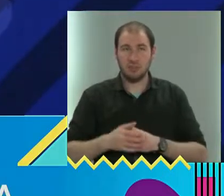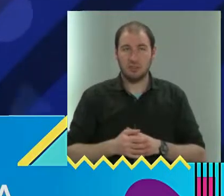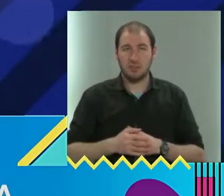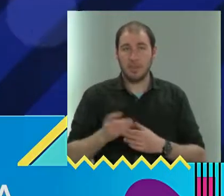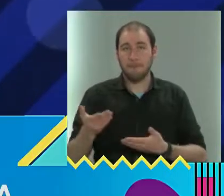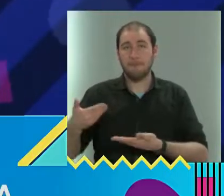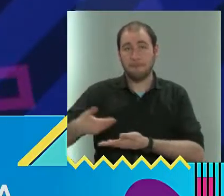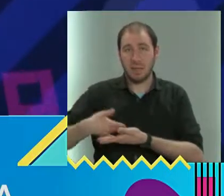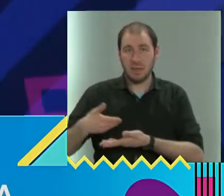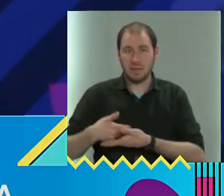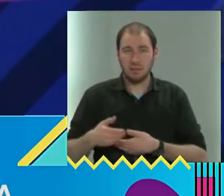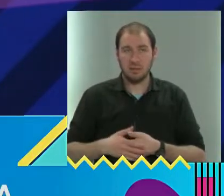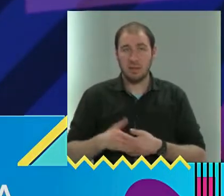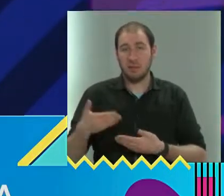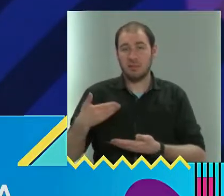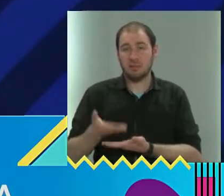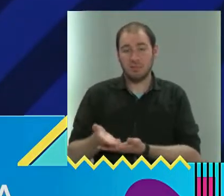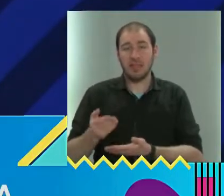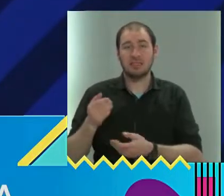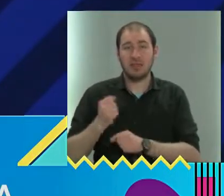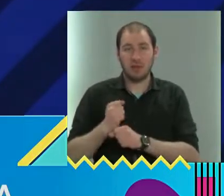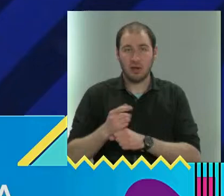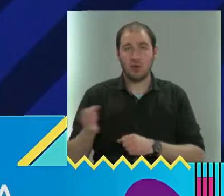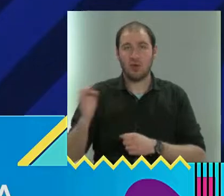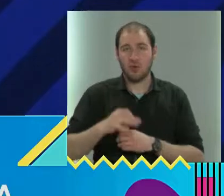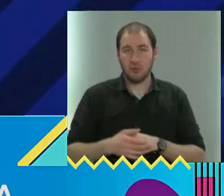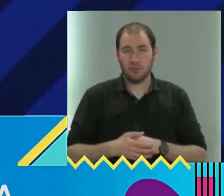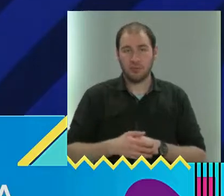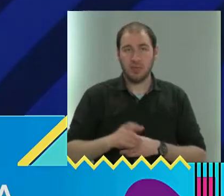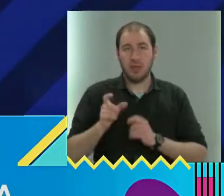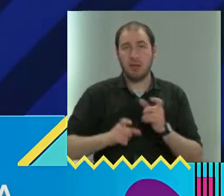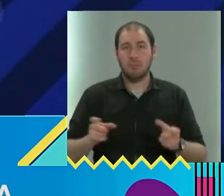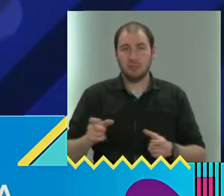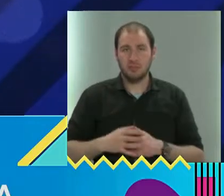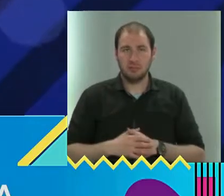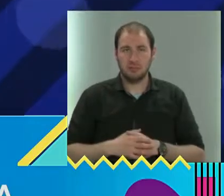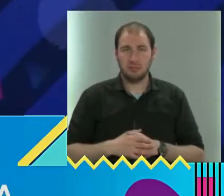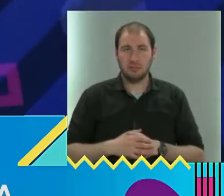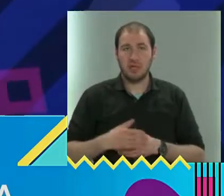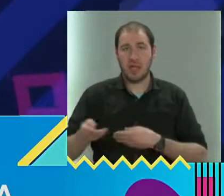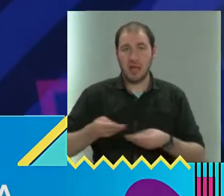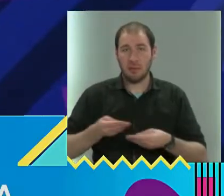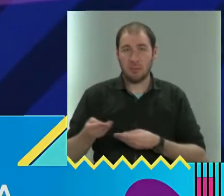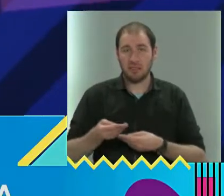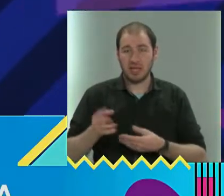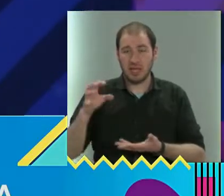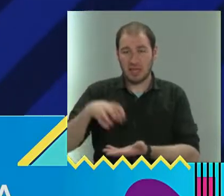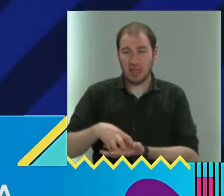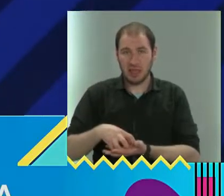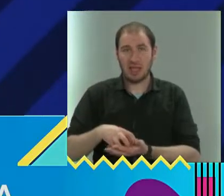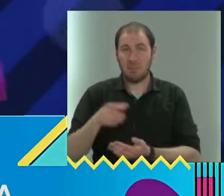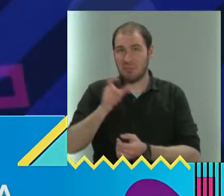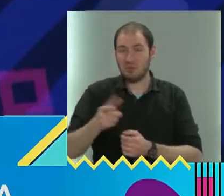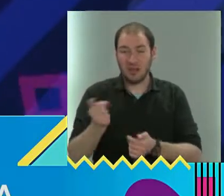demandando un trabajo, o gente que tiene empresas que se radican y que no tienen